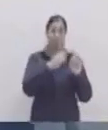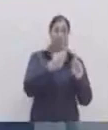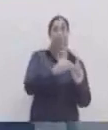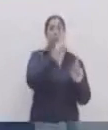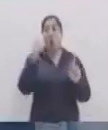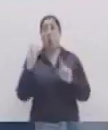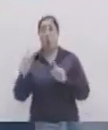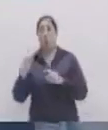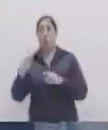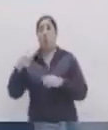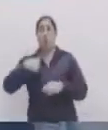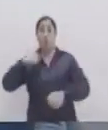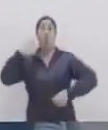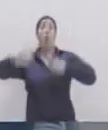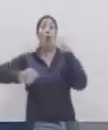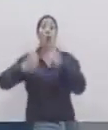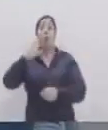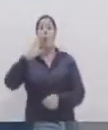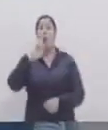Infinitivo.